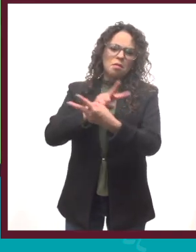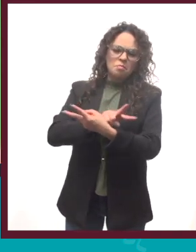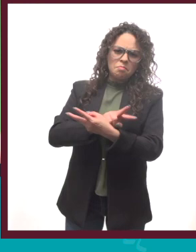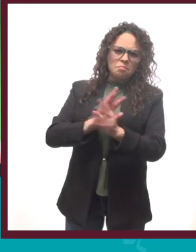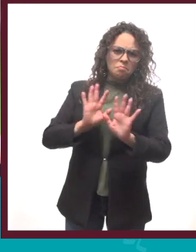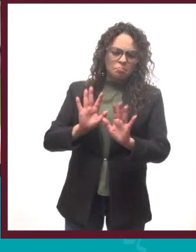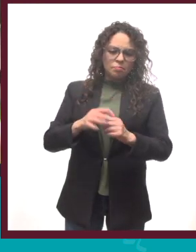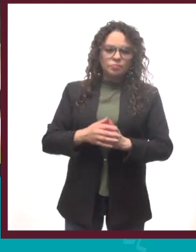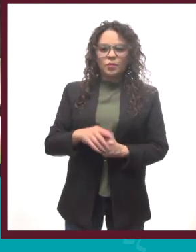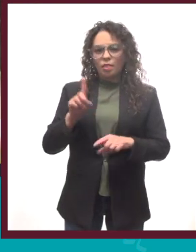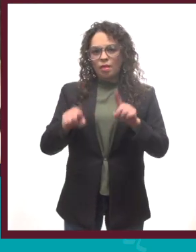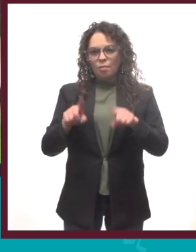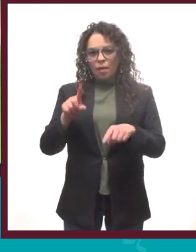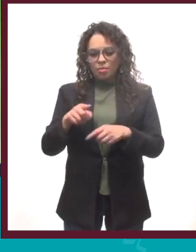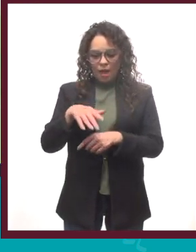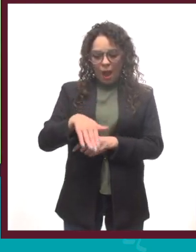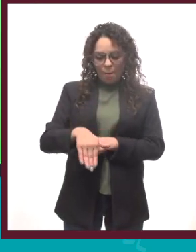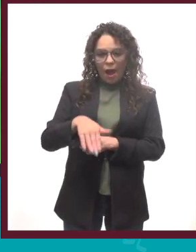y viceversa,